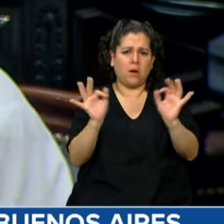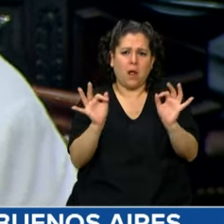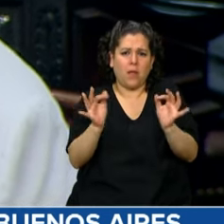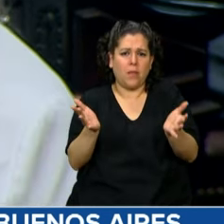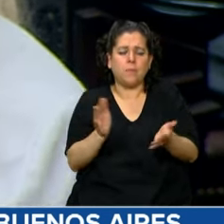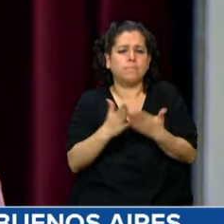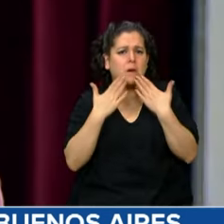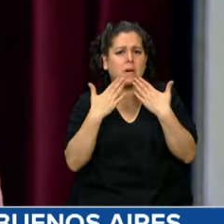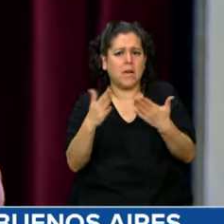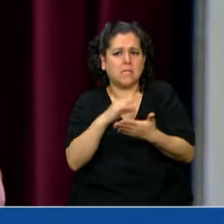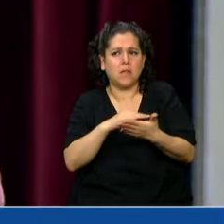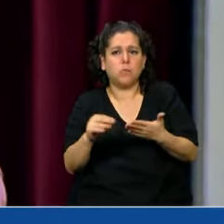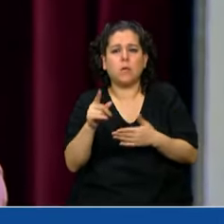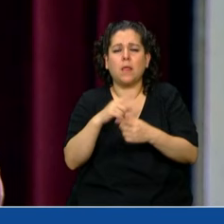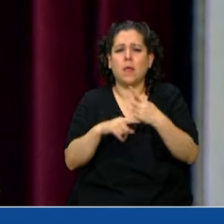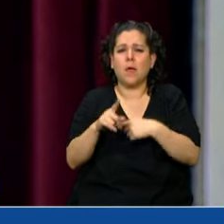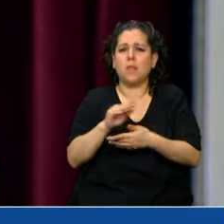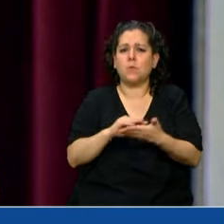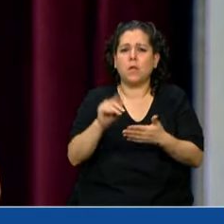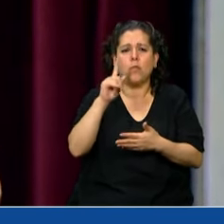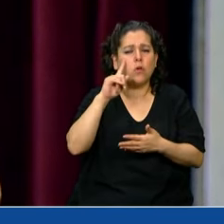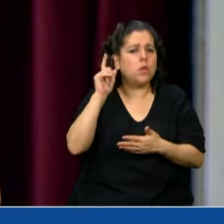Gracias diputada diputado